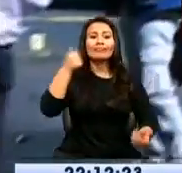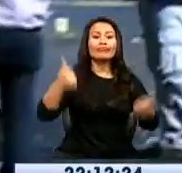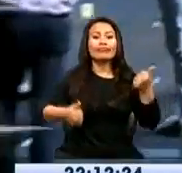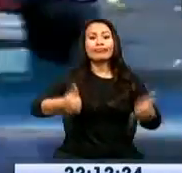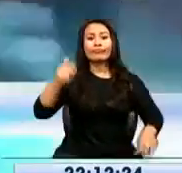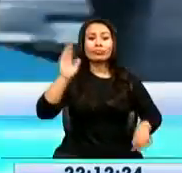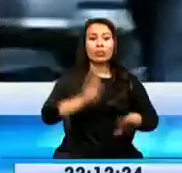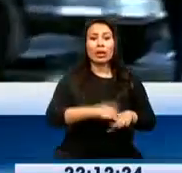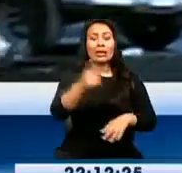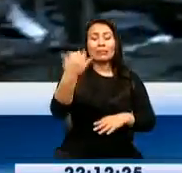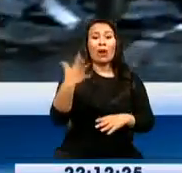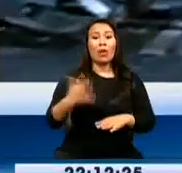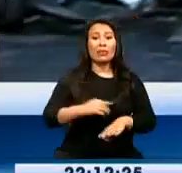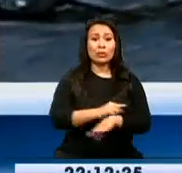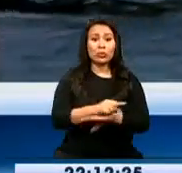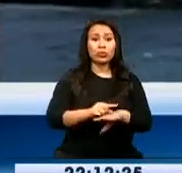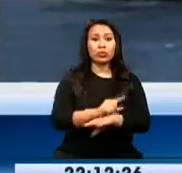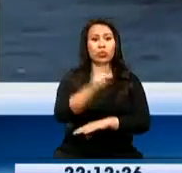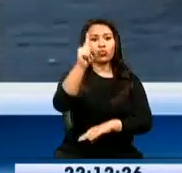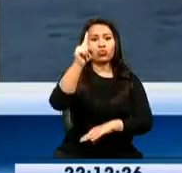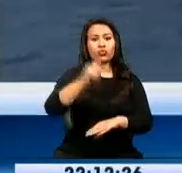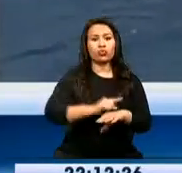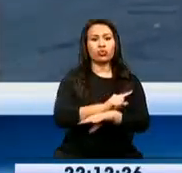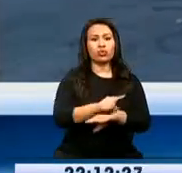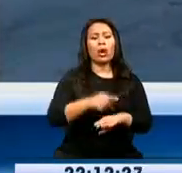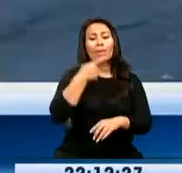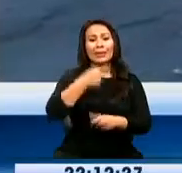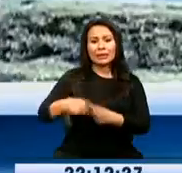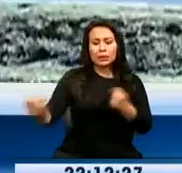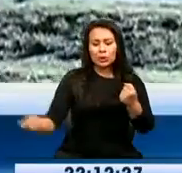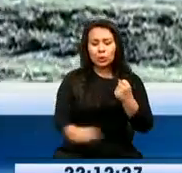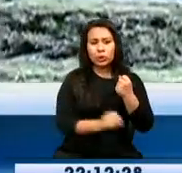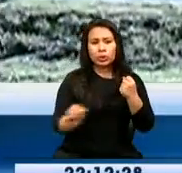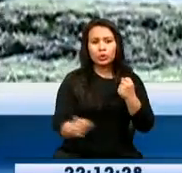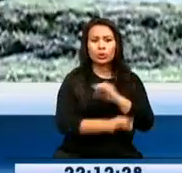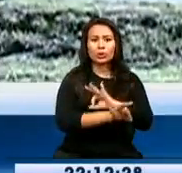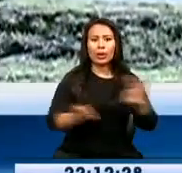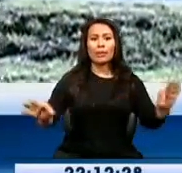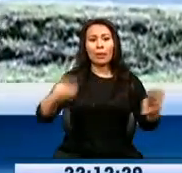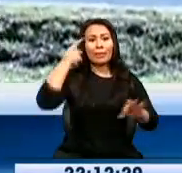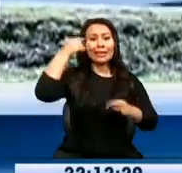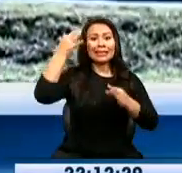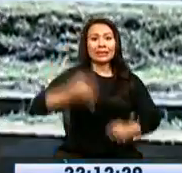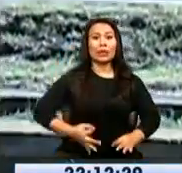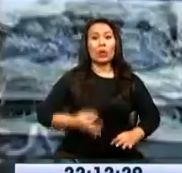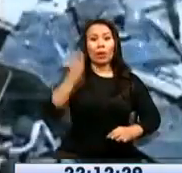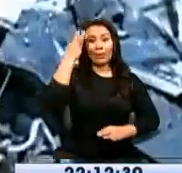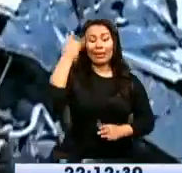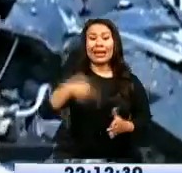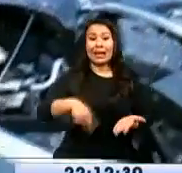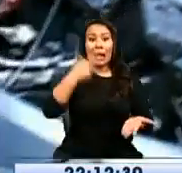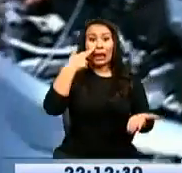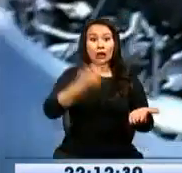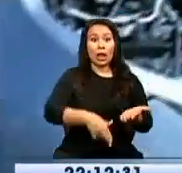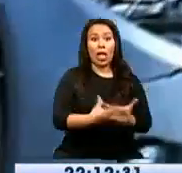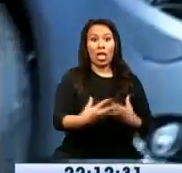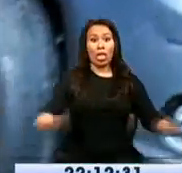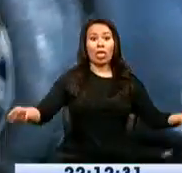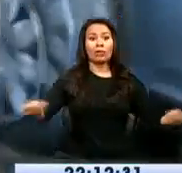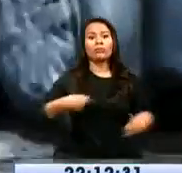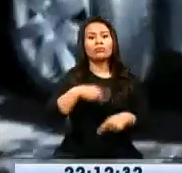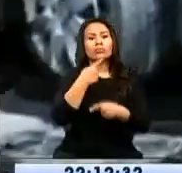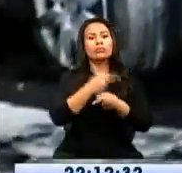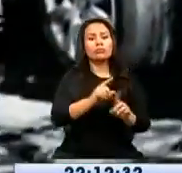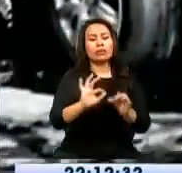diligencia tomó más de una hora, tras lo cual fue necesario limpiar la calzada para garantizar la seguridad de los ocupantes de la vía. En Quito